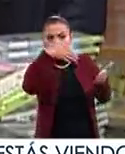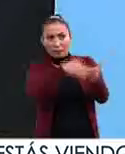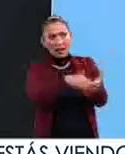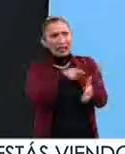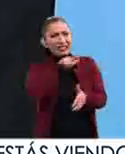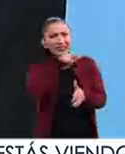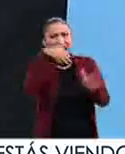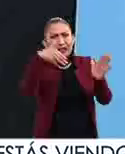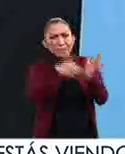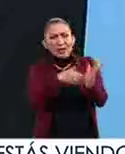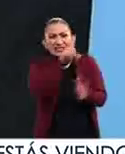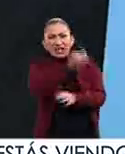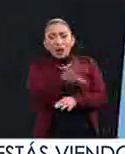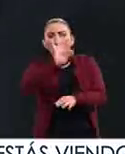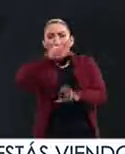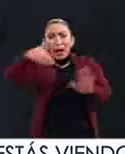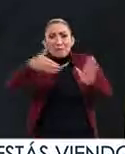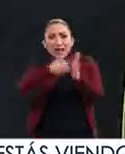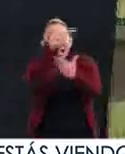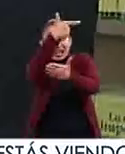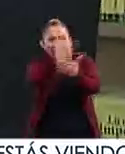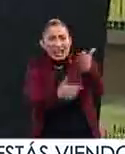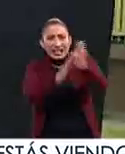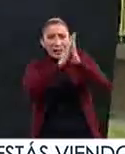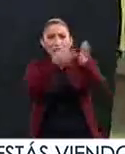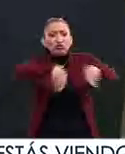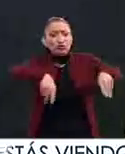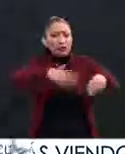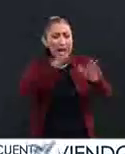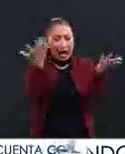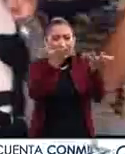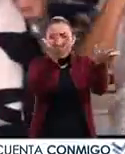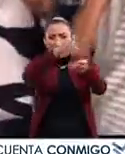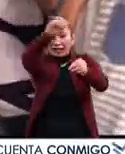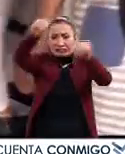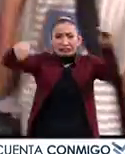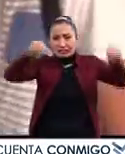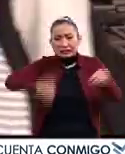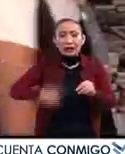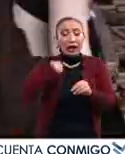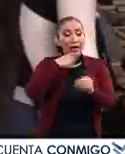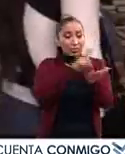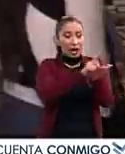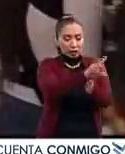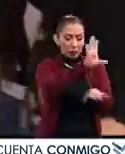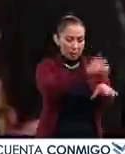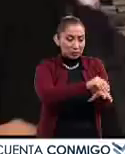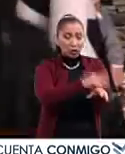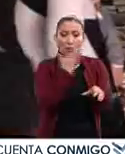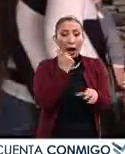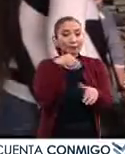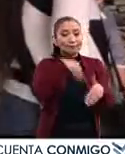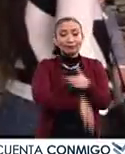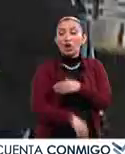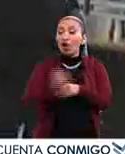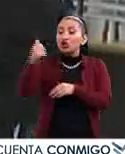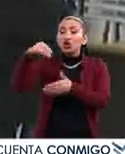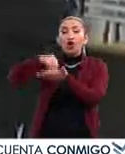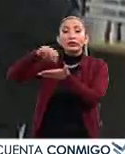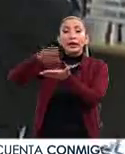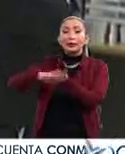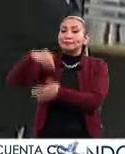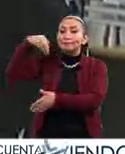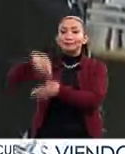7,000, 17,000, 140,000 libros publicados. Muchos se perdieron los derechos. Sí, claro. Muchos caducaron los